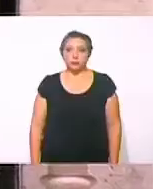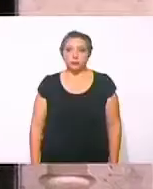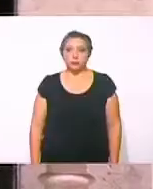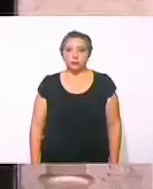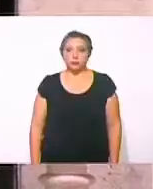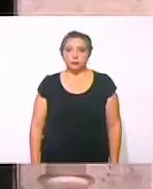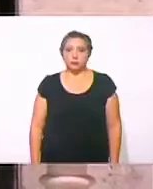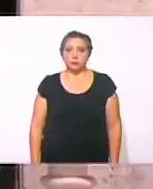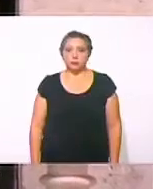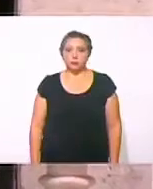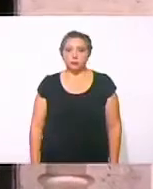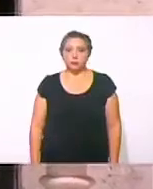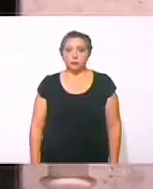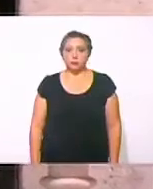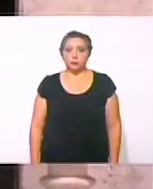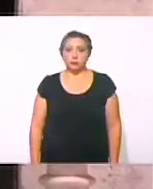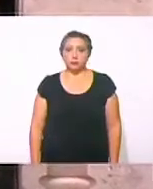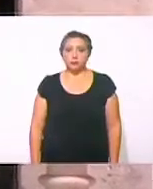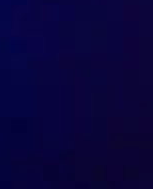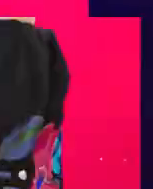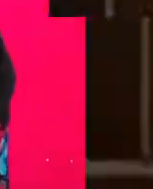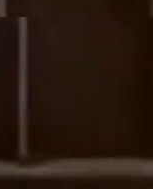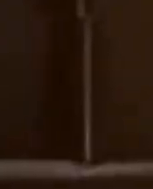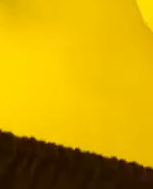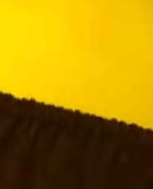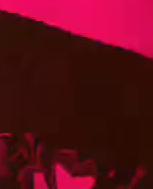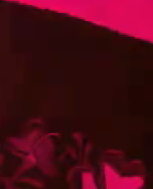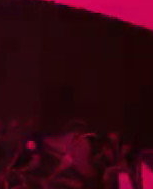tele yucatán te informa